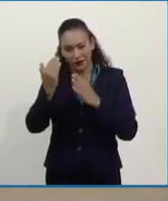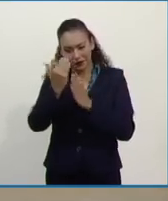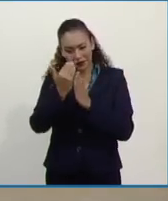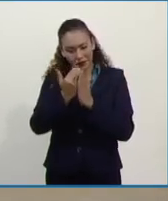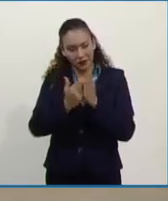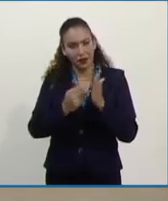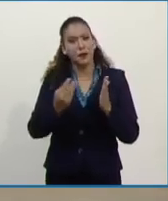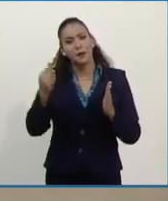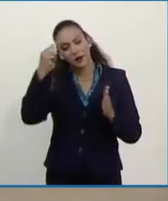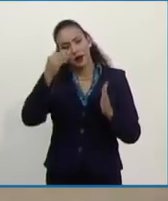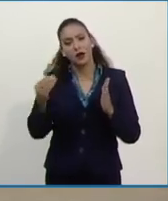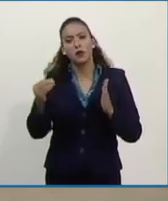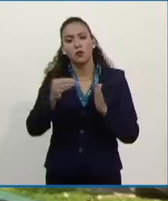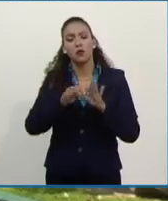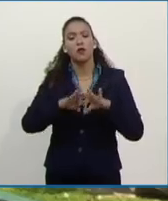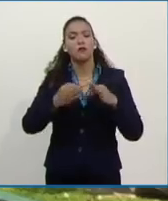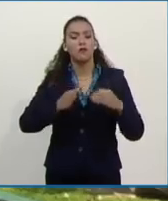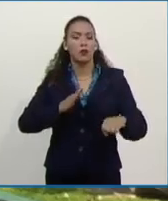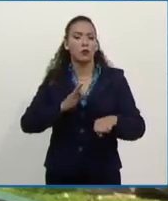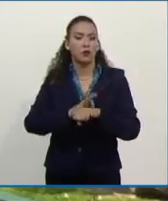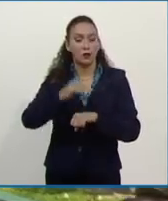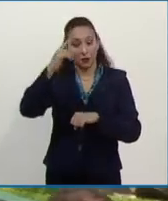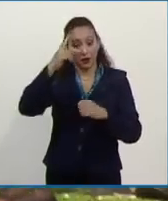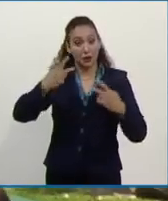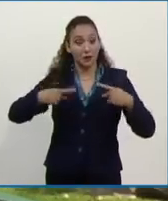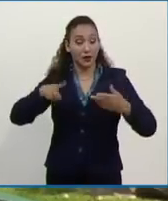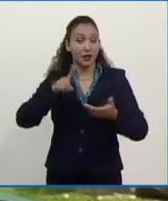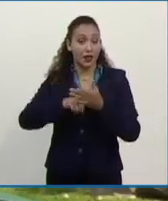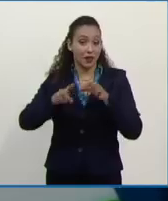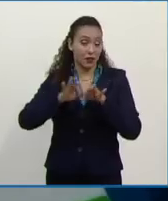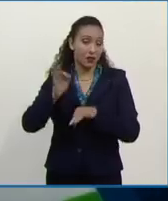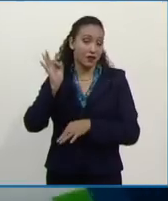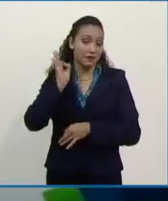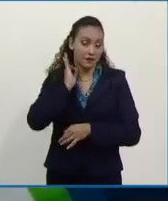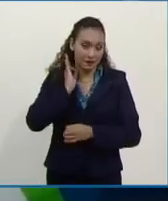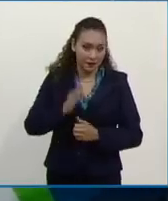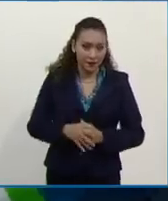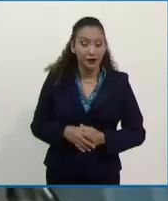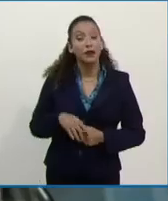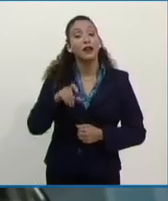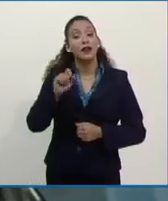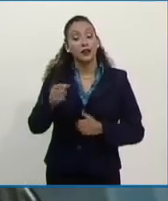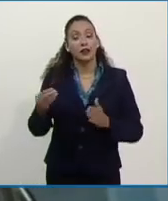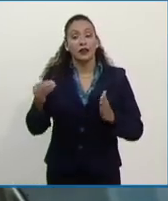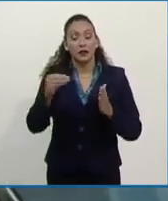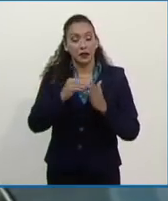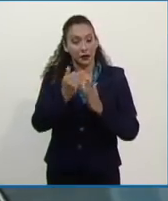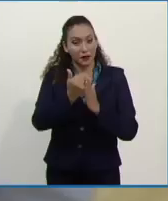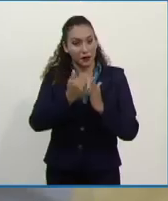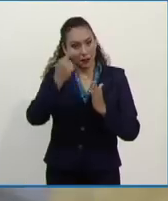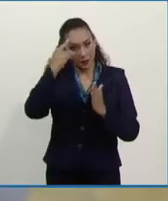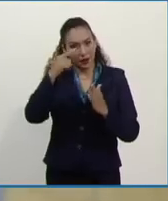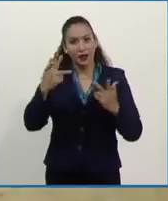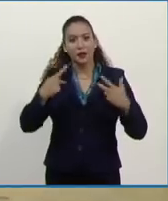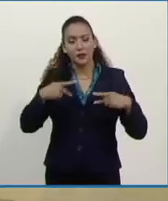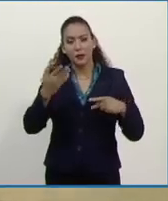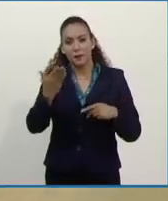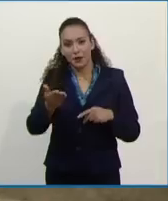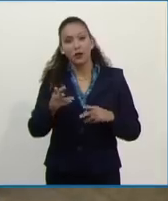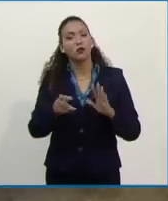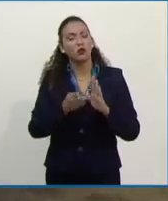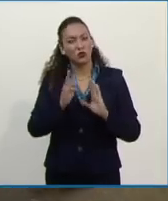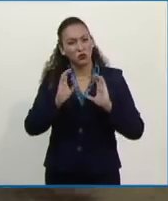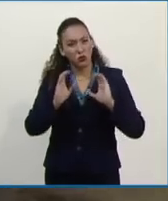establecen medidas de protección para servidores públicos de la Fiscalía local, así como las que establecen la posibilidad de prorrogar las medidas de